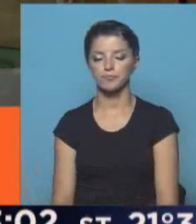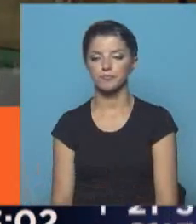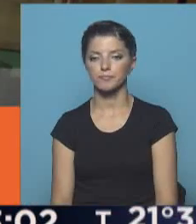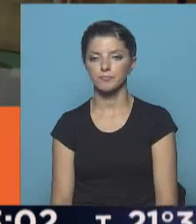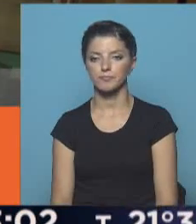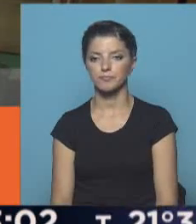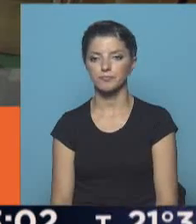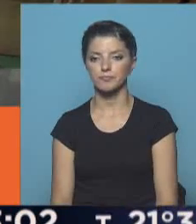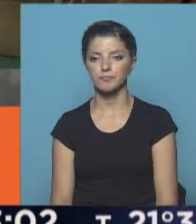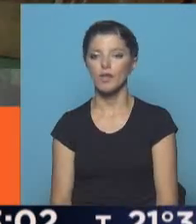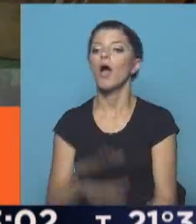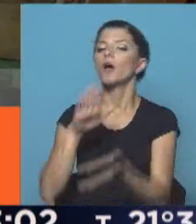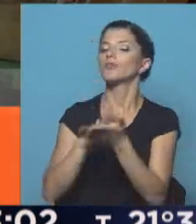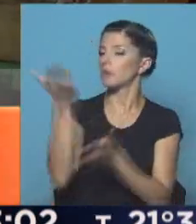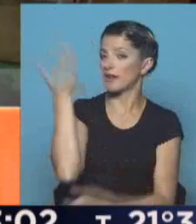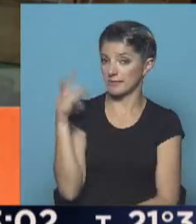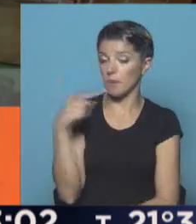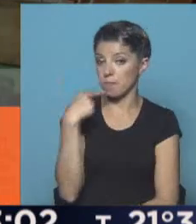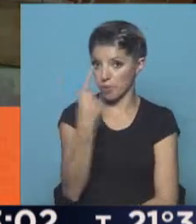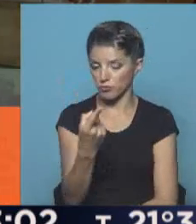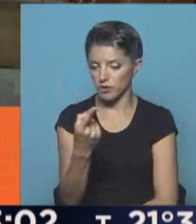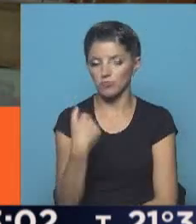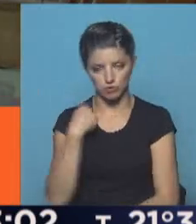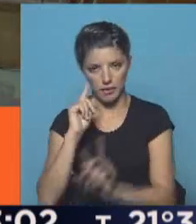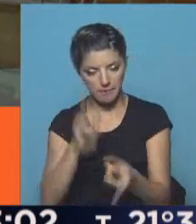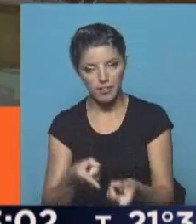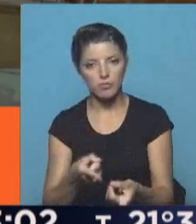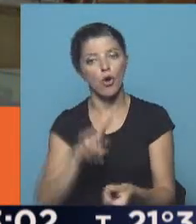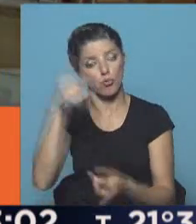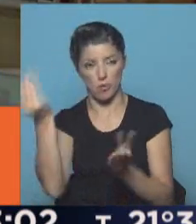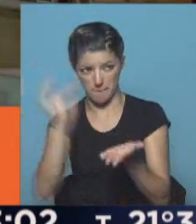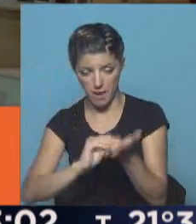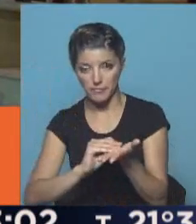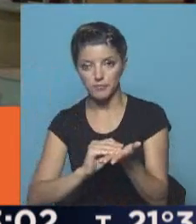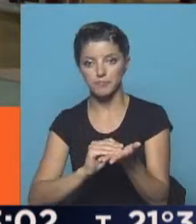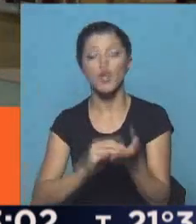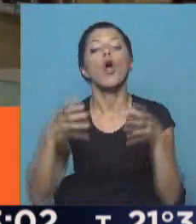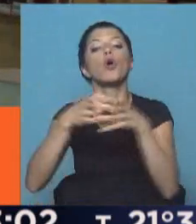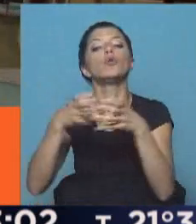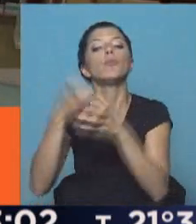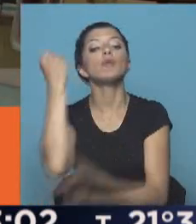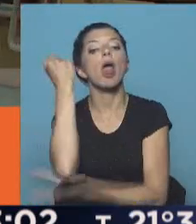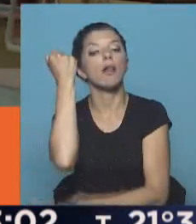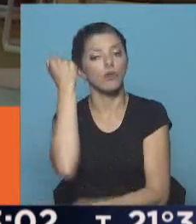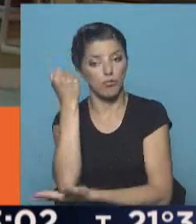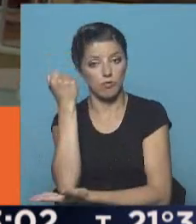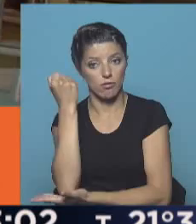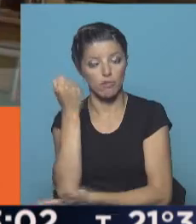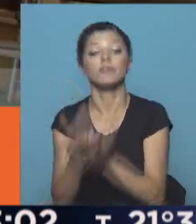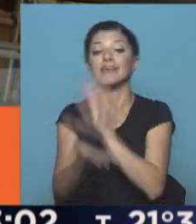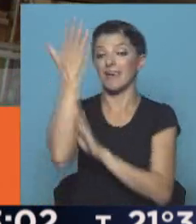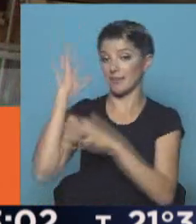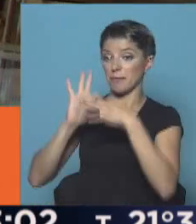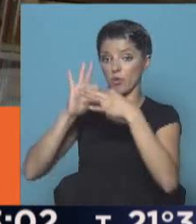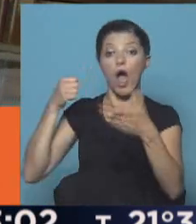Vinculado a lo que recién preguntaba José, yo también me incorporo otro actor en esto. Los grupos económicos que tuvieron tanto que ver en el golpe del